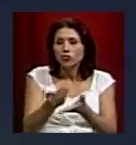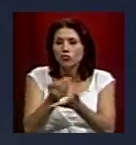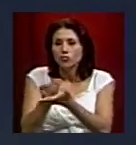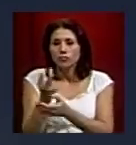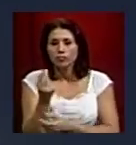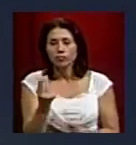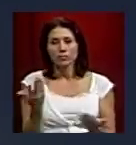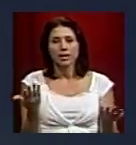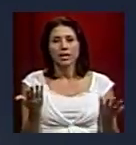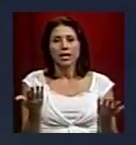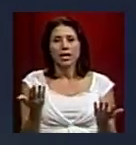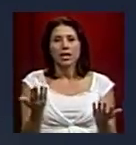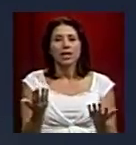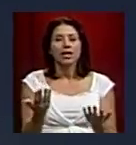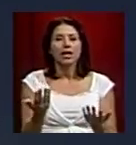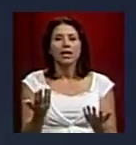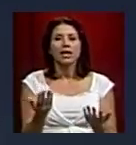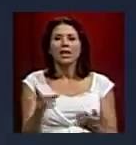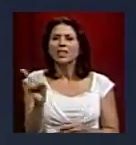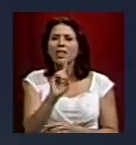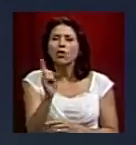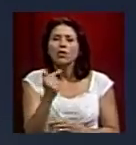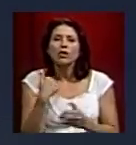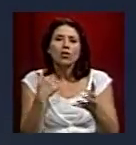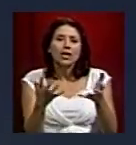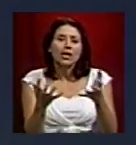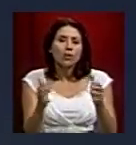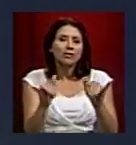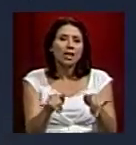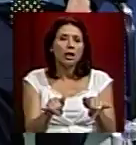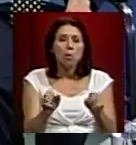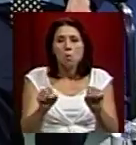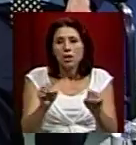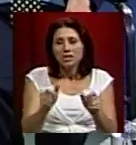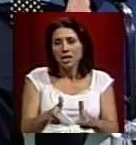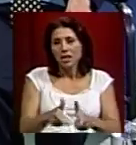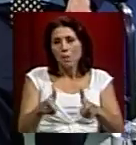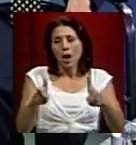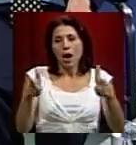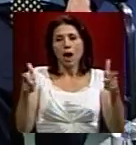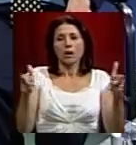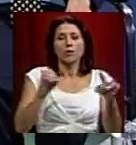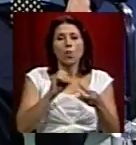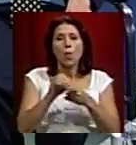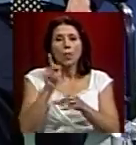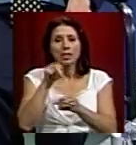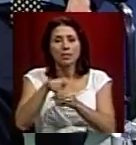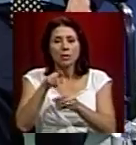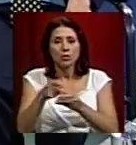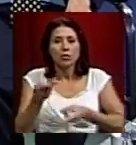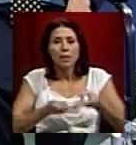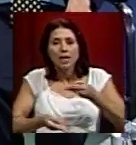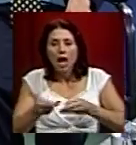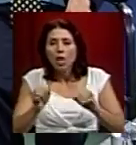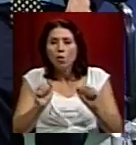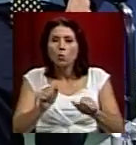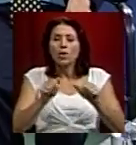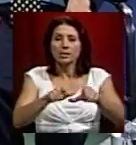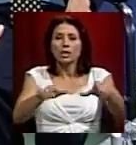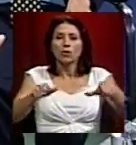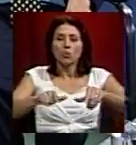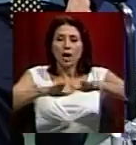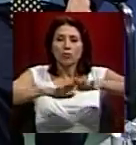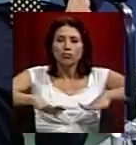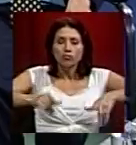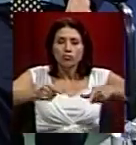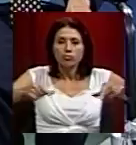riqueza. Y ¿de dónde quiero estar? Bueno, puede ser tamaño, puede ser participación de mercado, puede ser ubicación geográfica, dónde